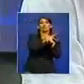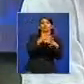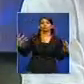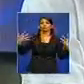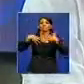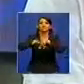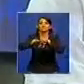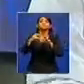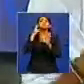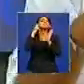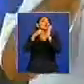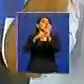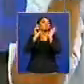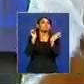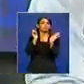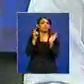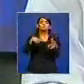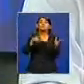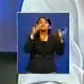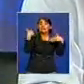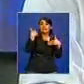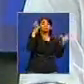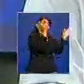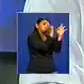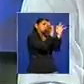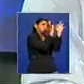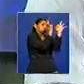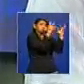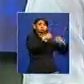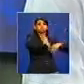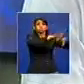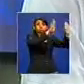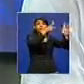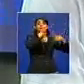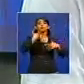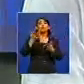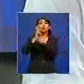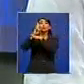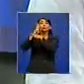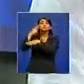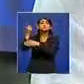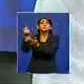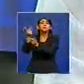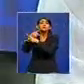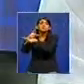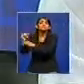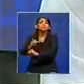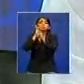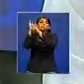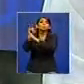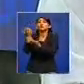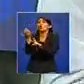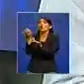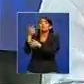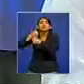sencillo. Podemos tener toda la energía eléctrica del mundo y no usarla en un proceso de industrialización y de generación de